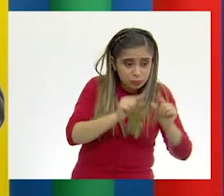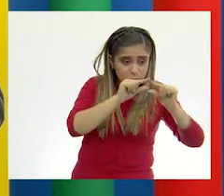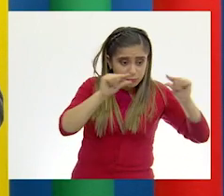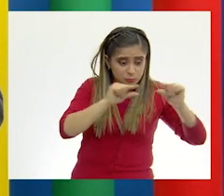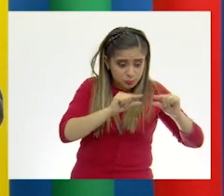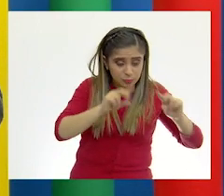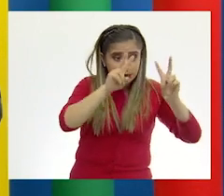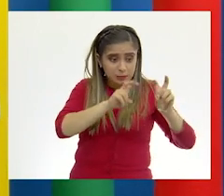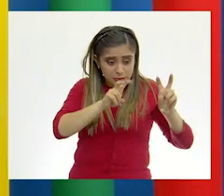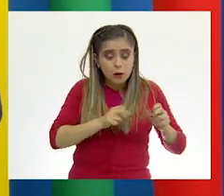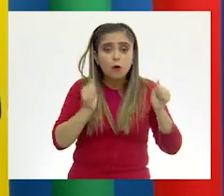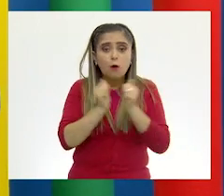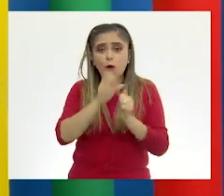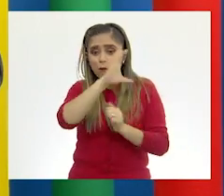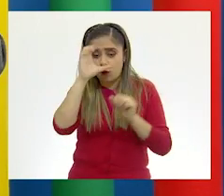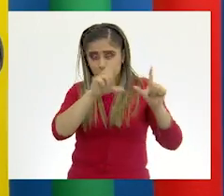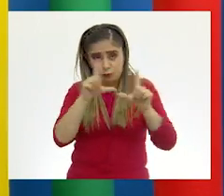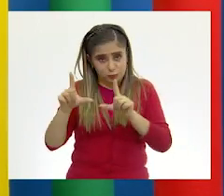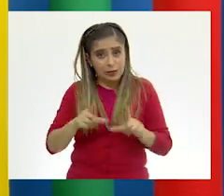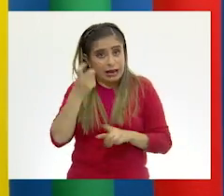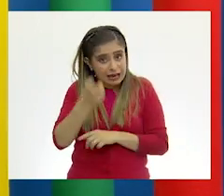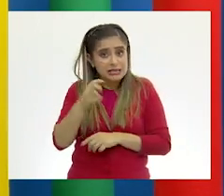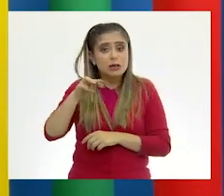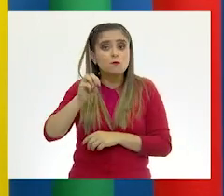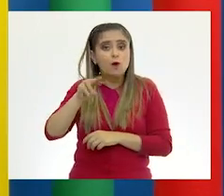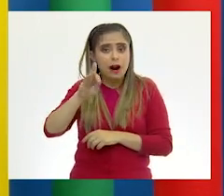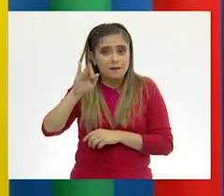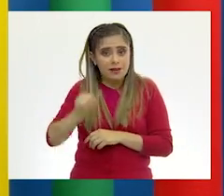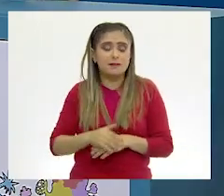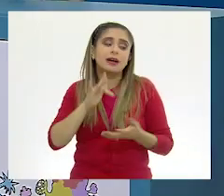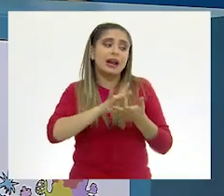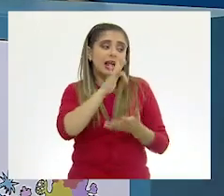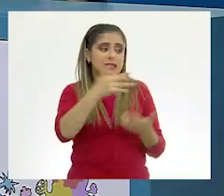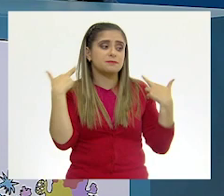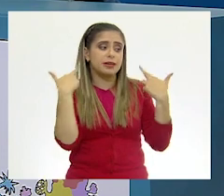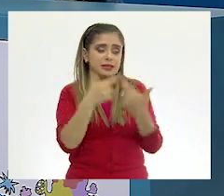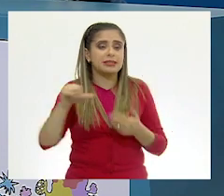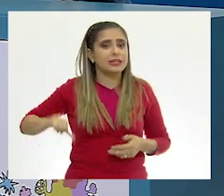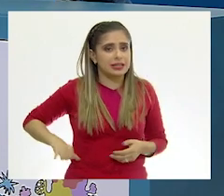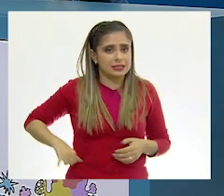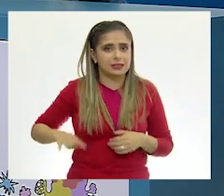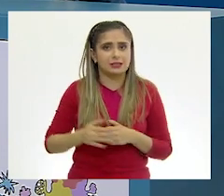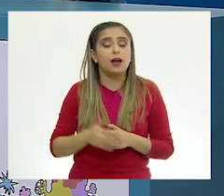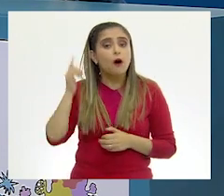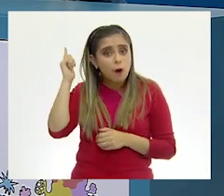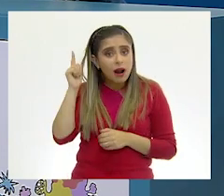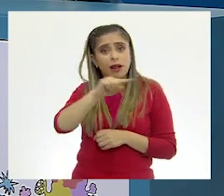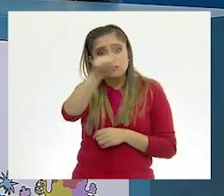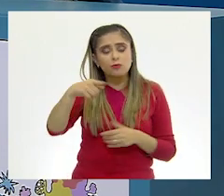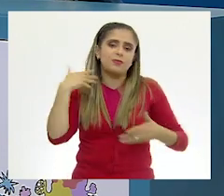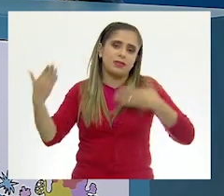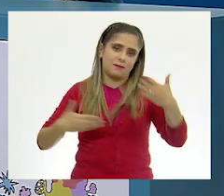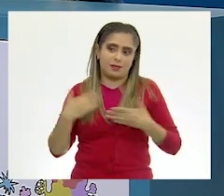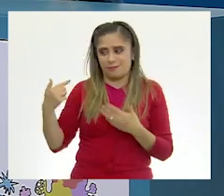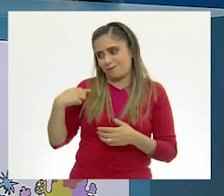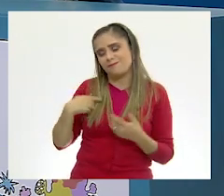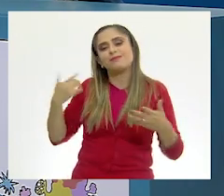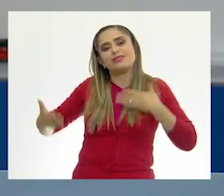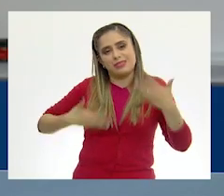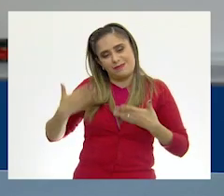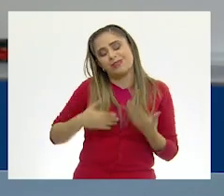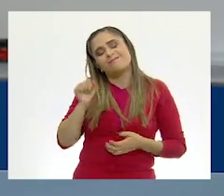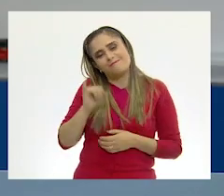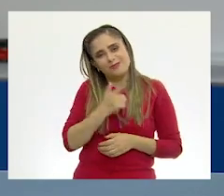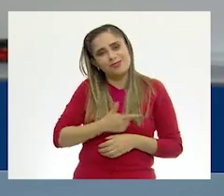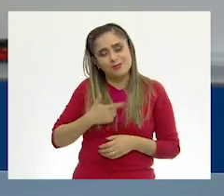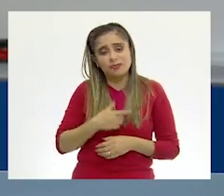Muchas gracias, maestra. Esta clase fue muy interesante. Espero que ustedes se hayan divertido tanto como nosotros.